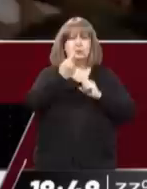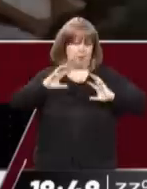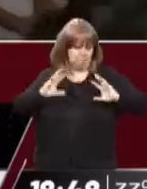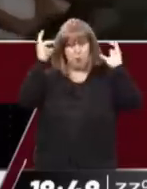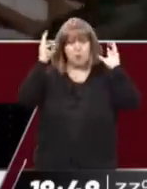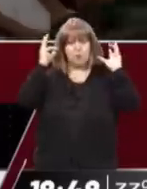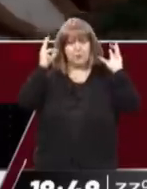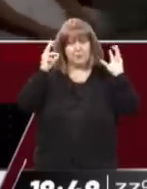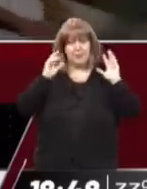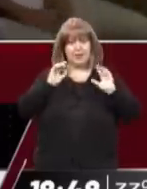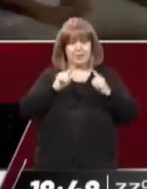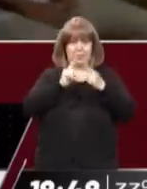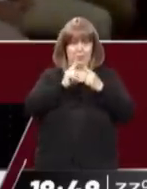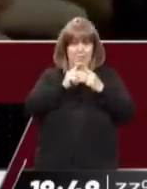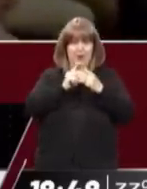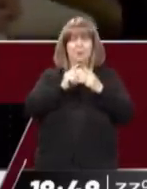otra